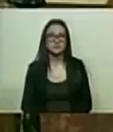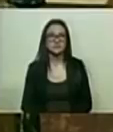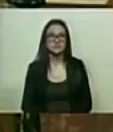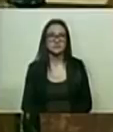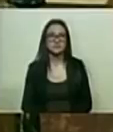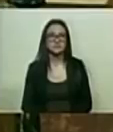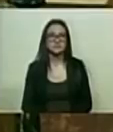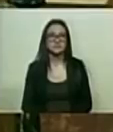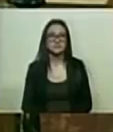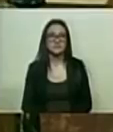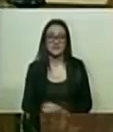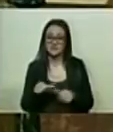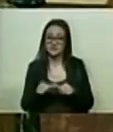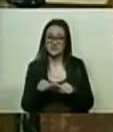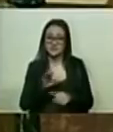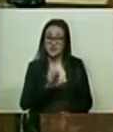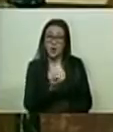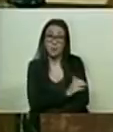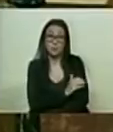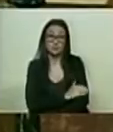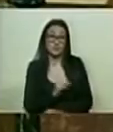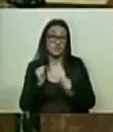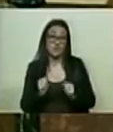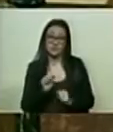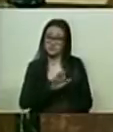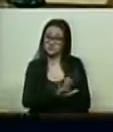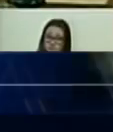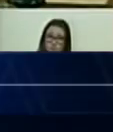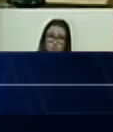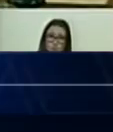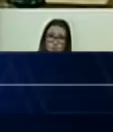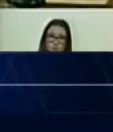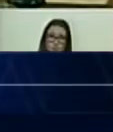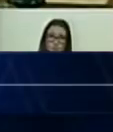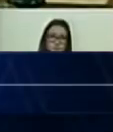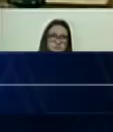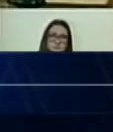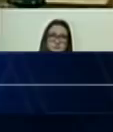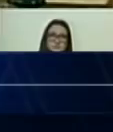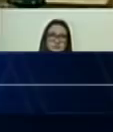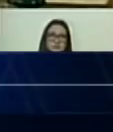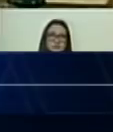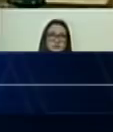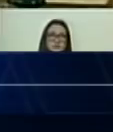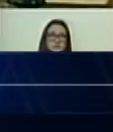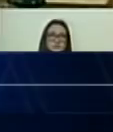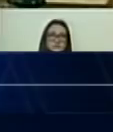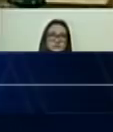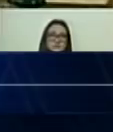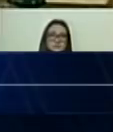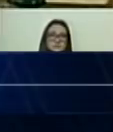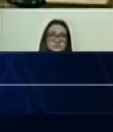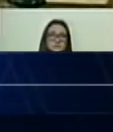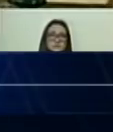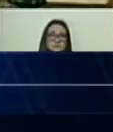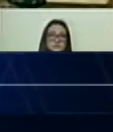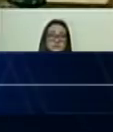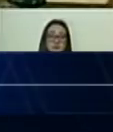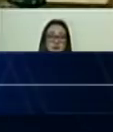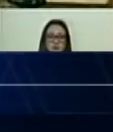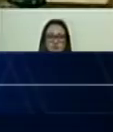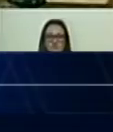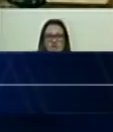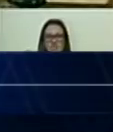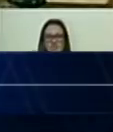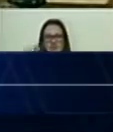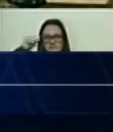Sigue siendo opositor, porque es muy opositor, muy. Es de los que ponen las banderas al revés, me dijo él. Presidente,